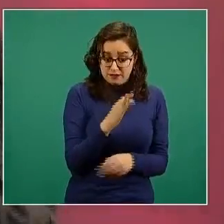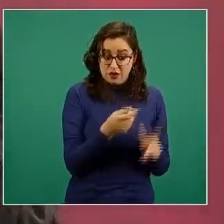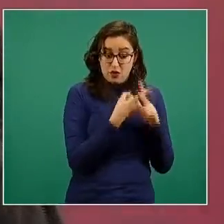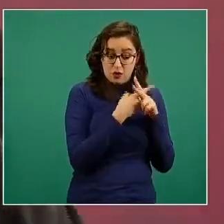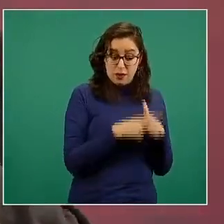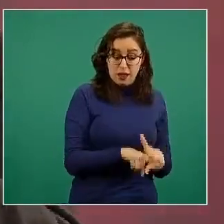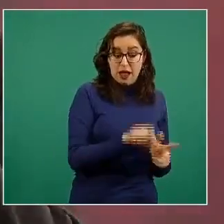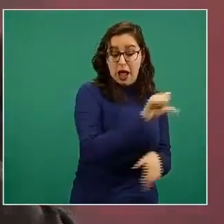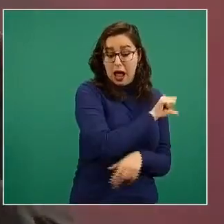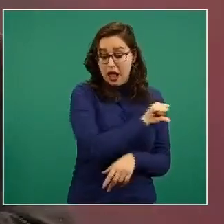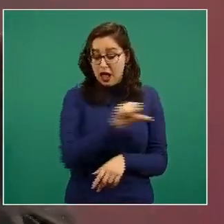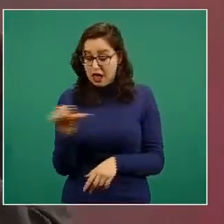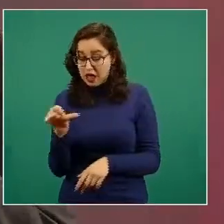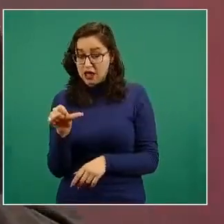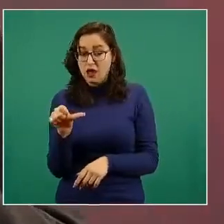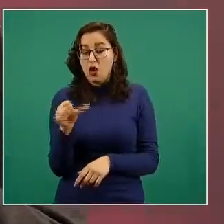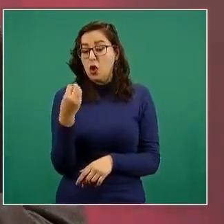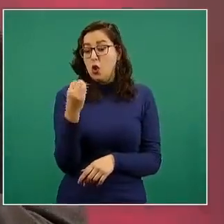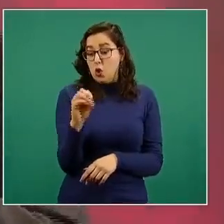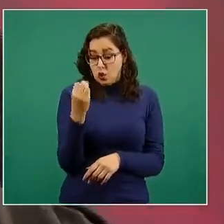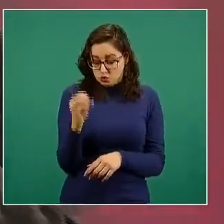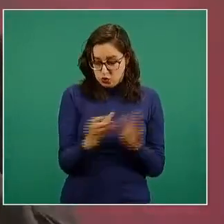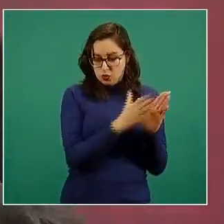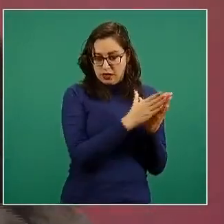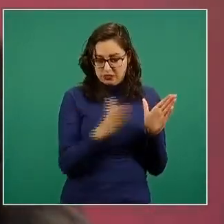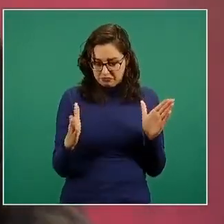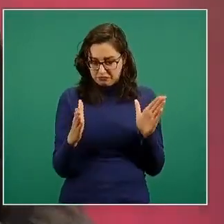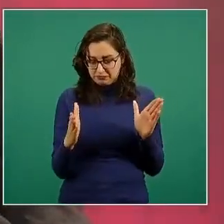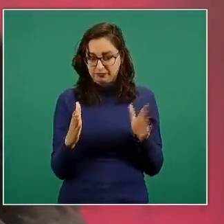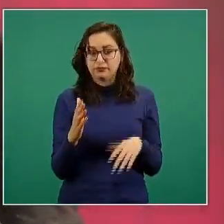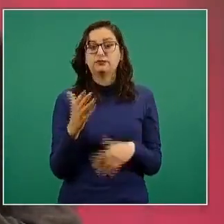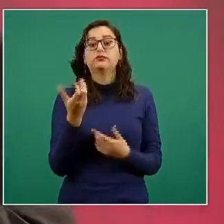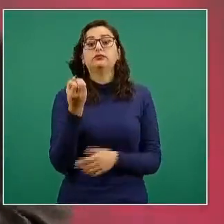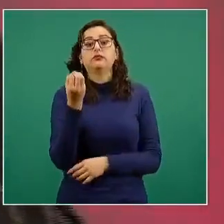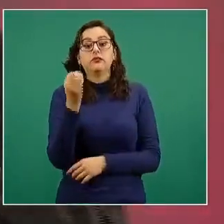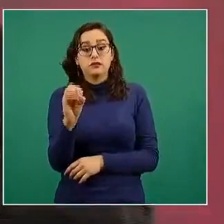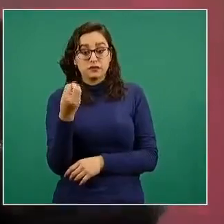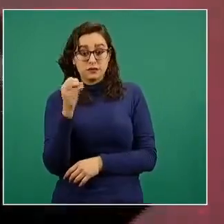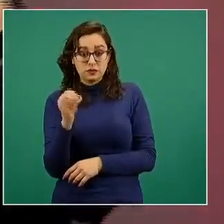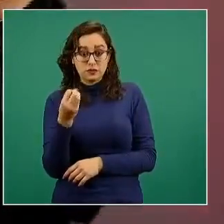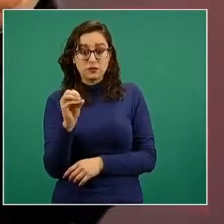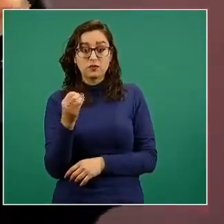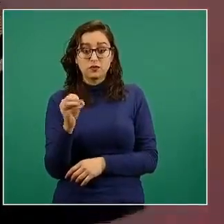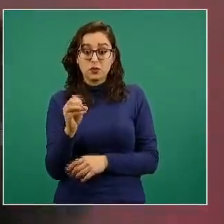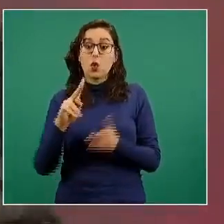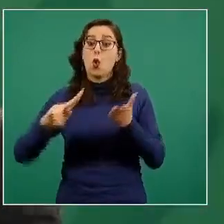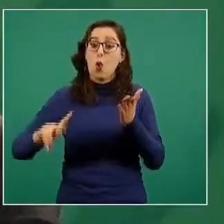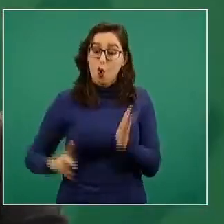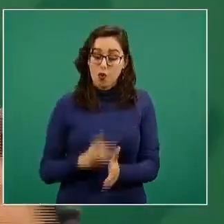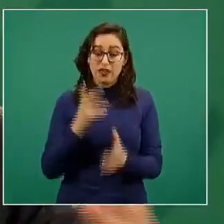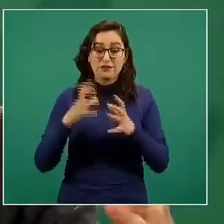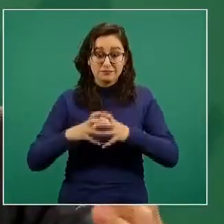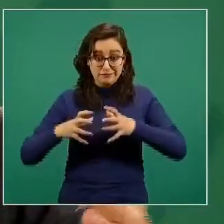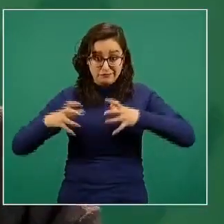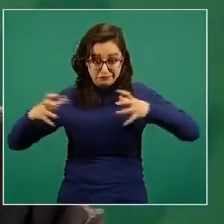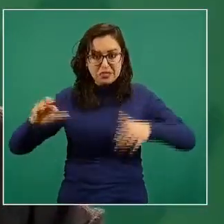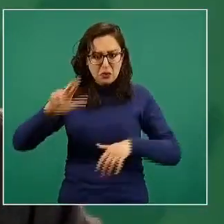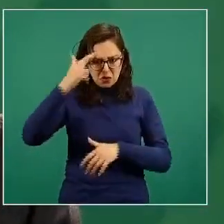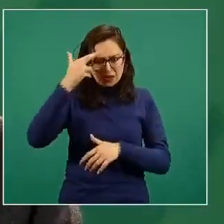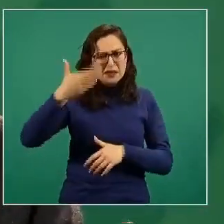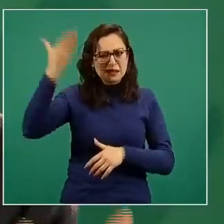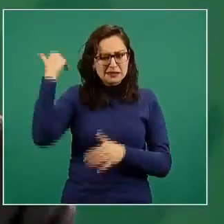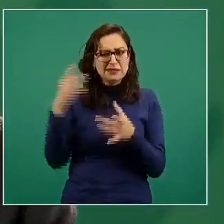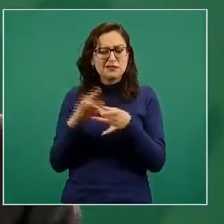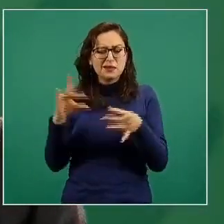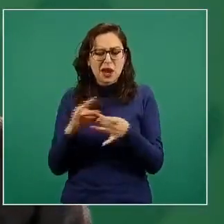empezó, hasta al menos octubre, y llegado octubre empezaremos a ver un repunte. ¿Se acuerdan que lo mencionamos? ¿Por